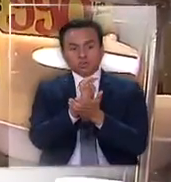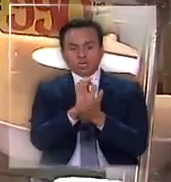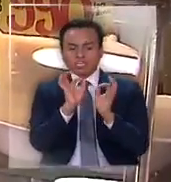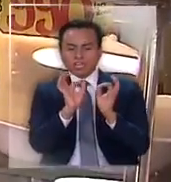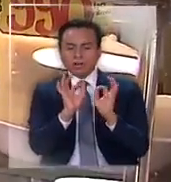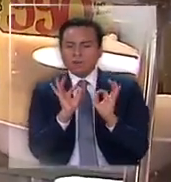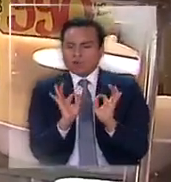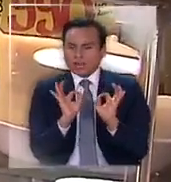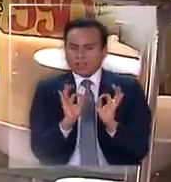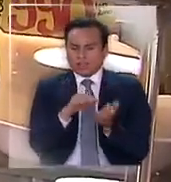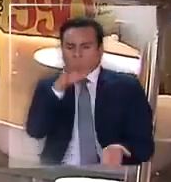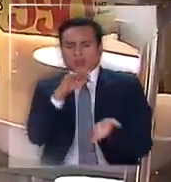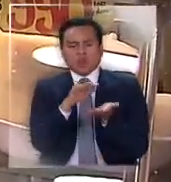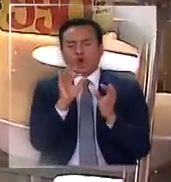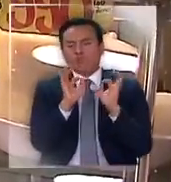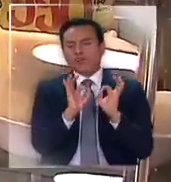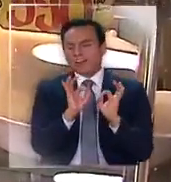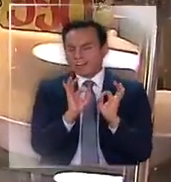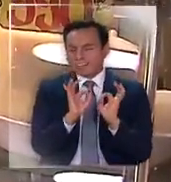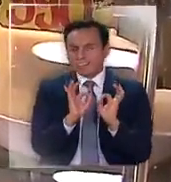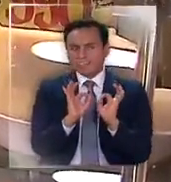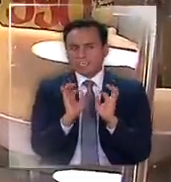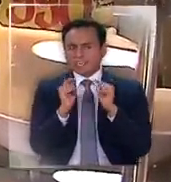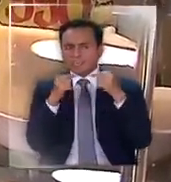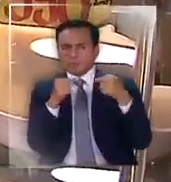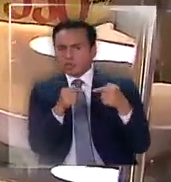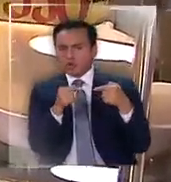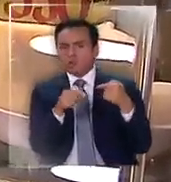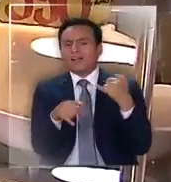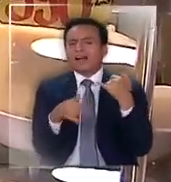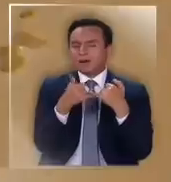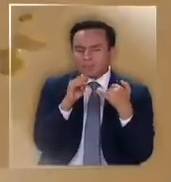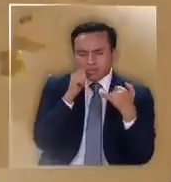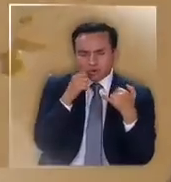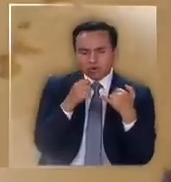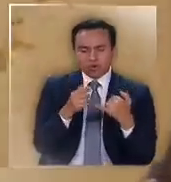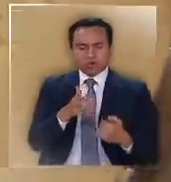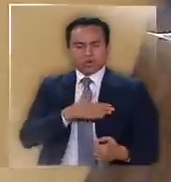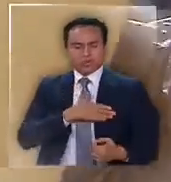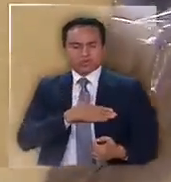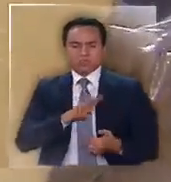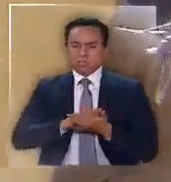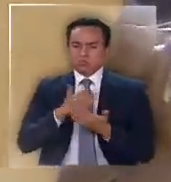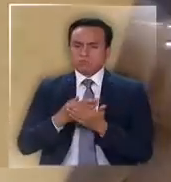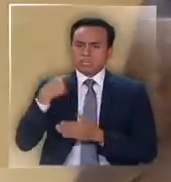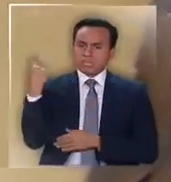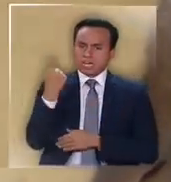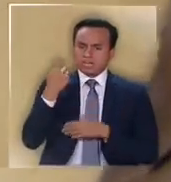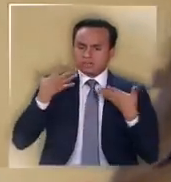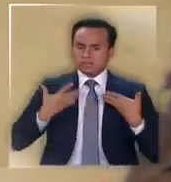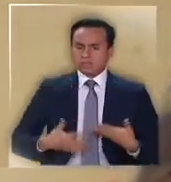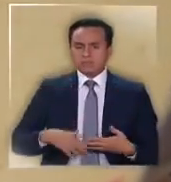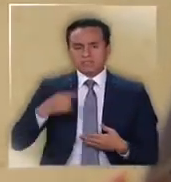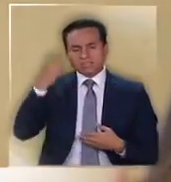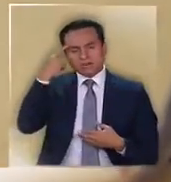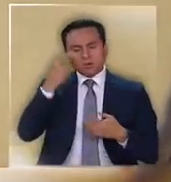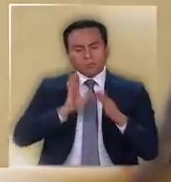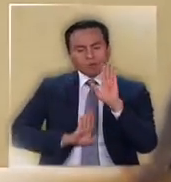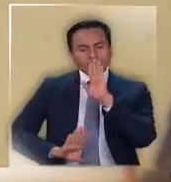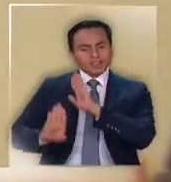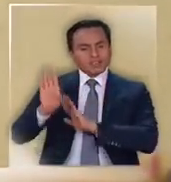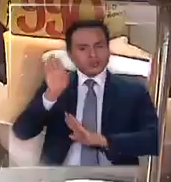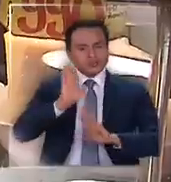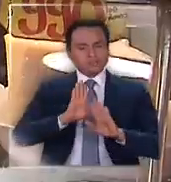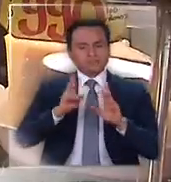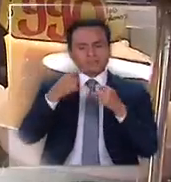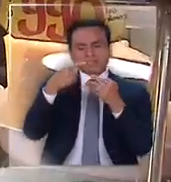cantidad moderada, más que ser enemigo, es un amigo del corazón y de la salud general. Aparecía como un factor protector